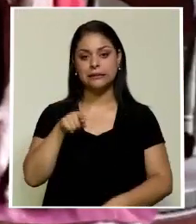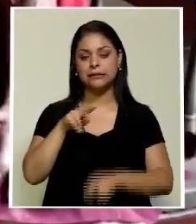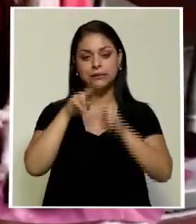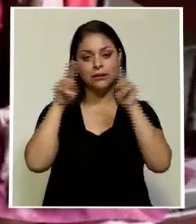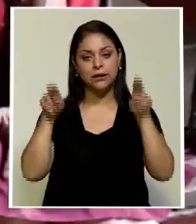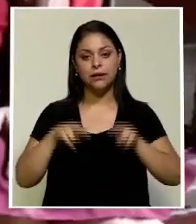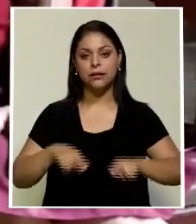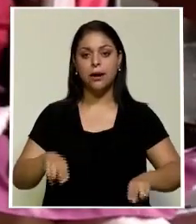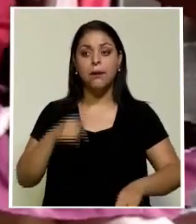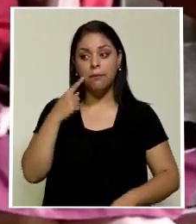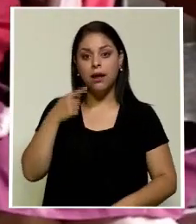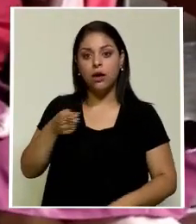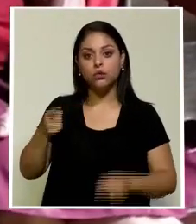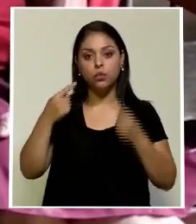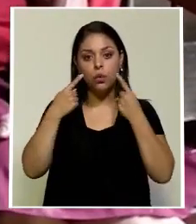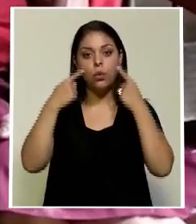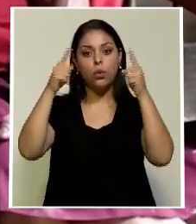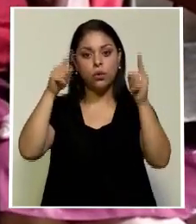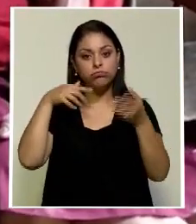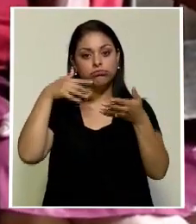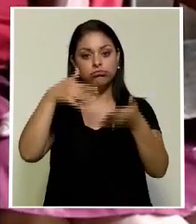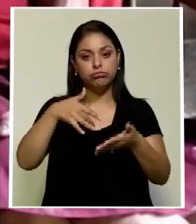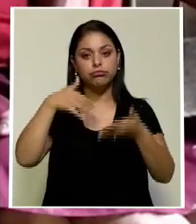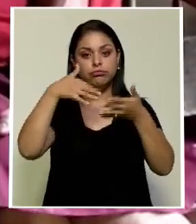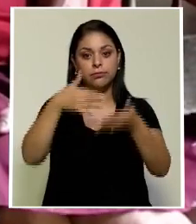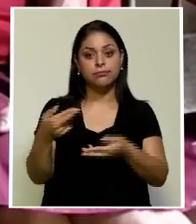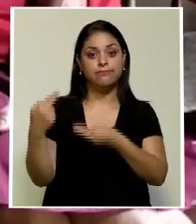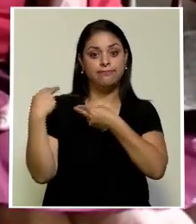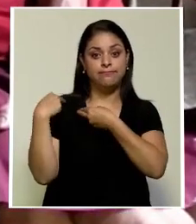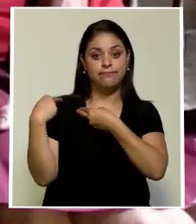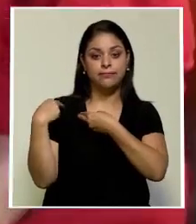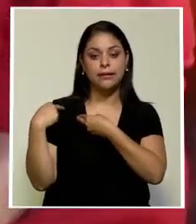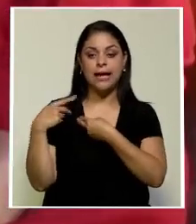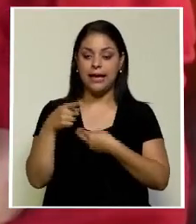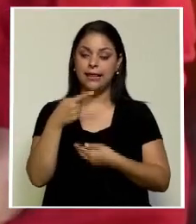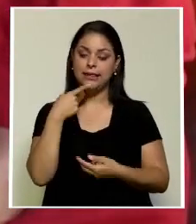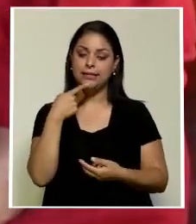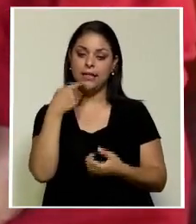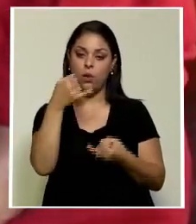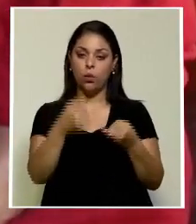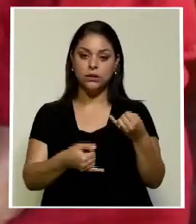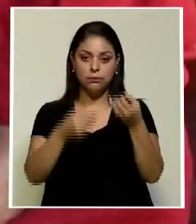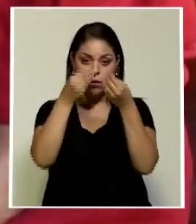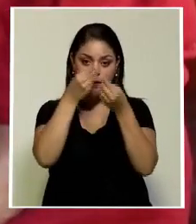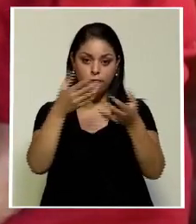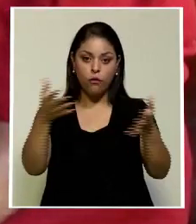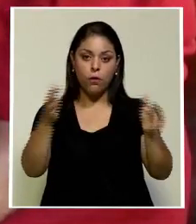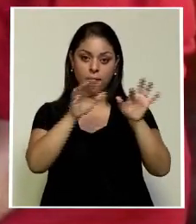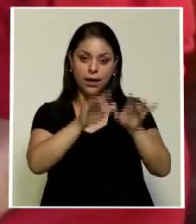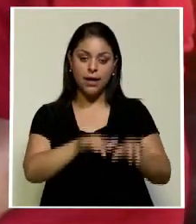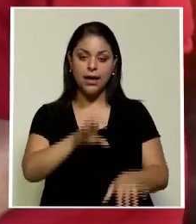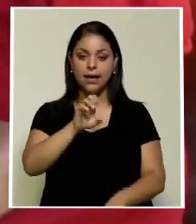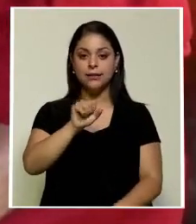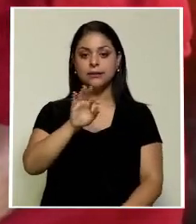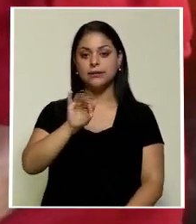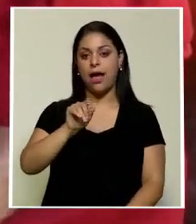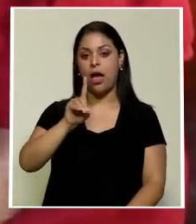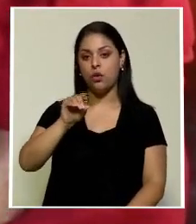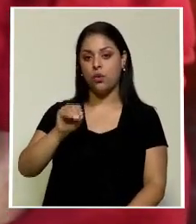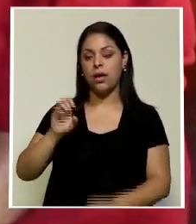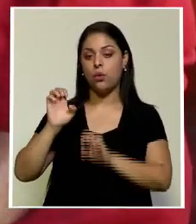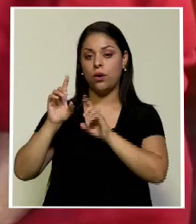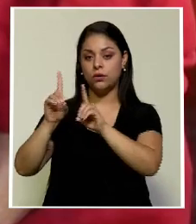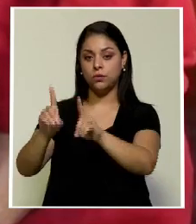llevar a cabo sus responsabilidades académicas. Así lo determina el último informe del Estado de la Educación y de los reportes del Ministerio